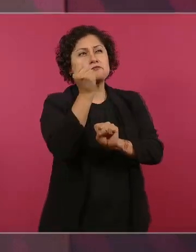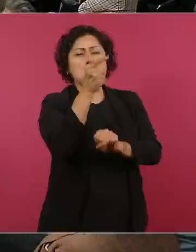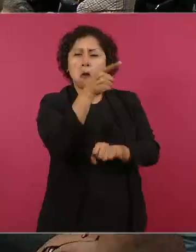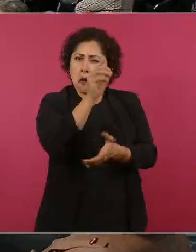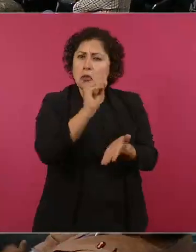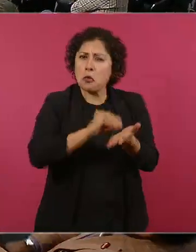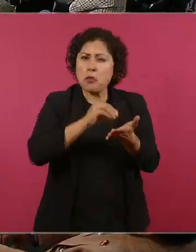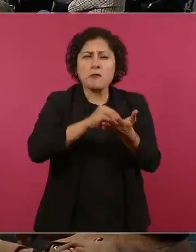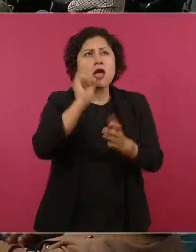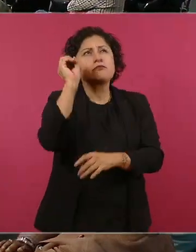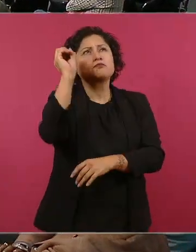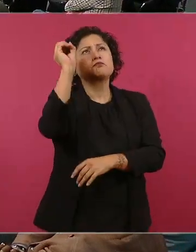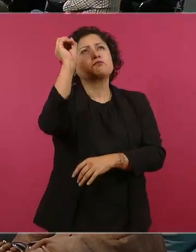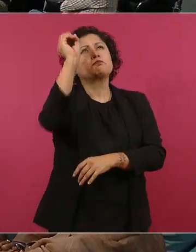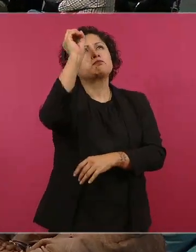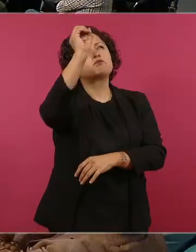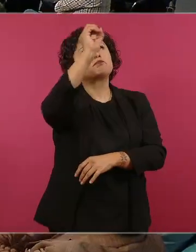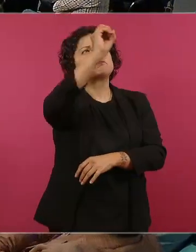Y